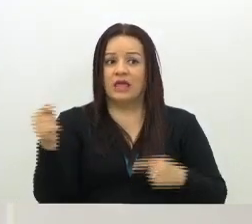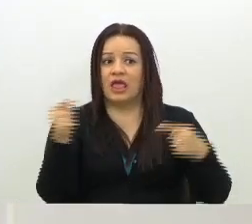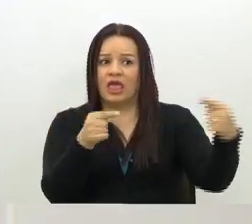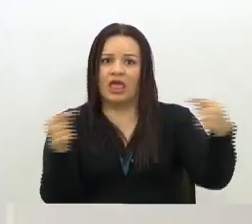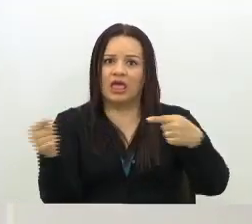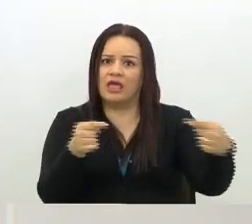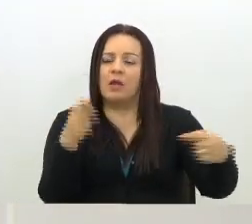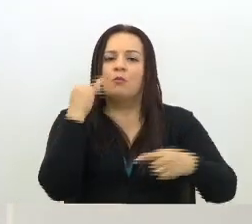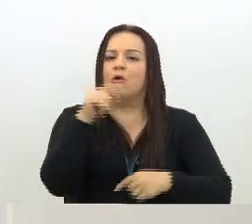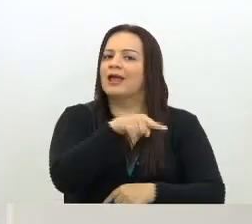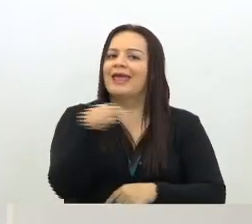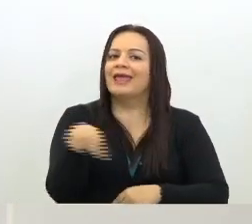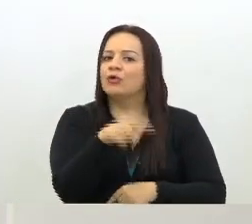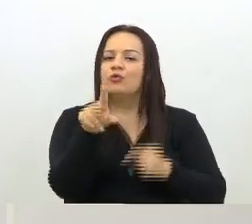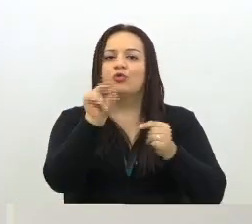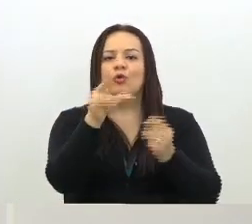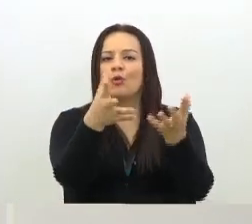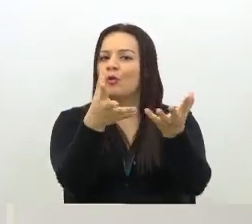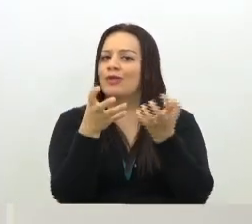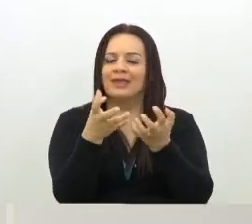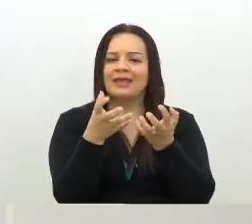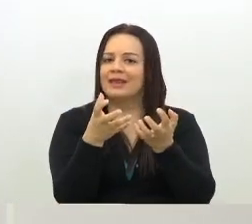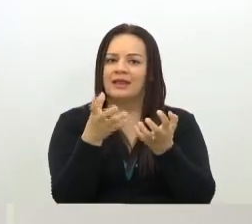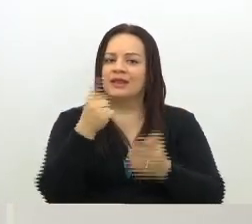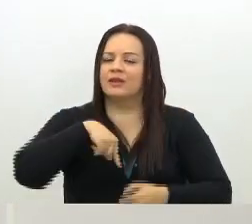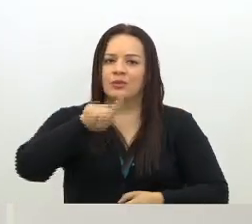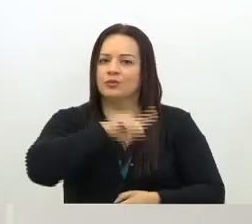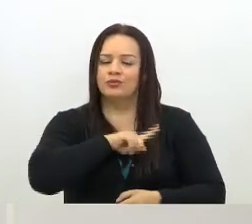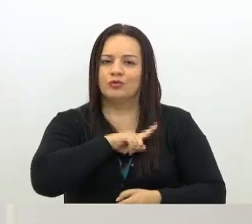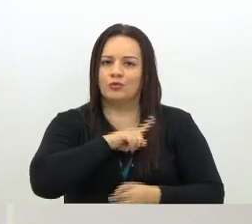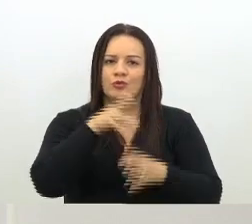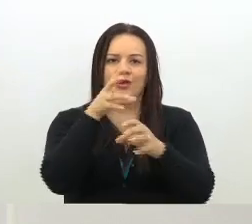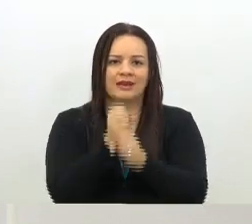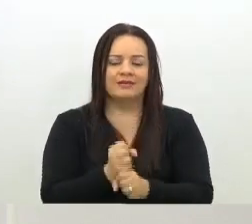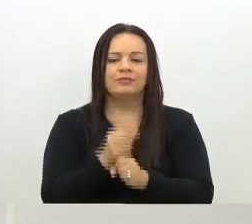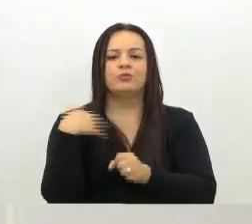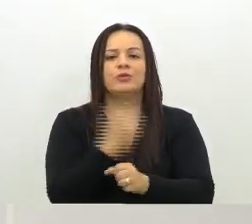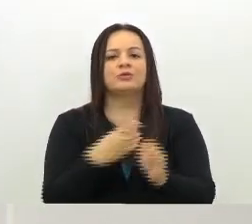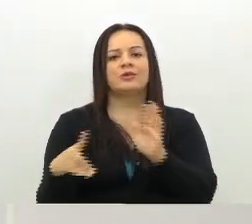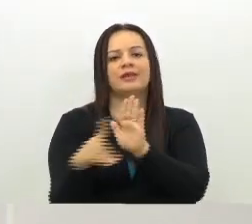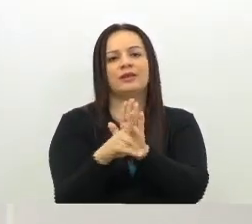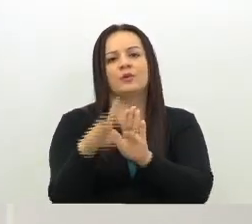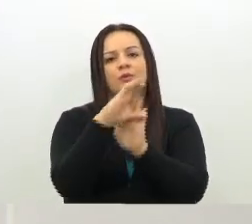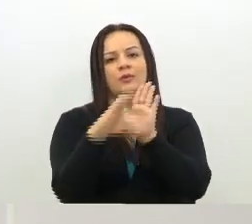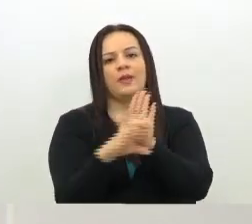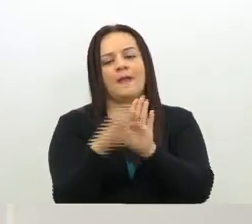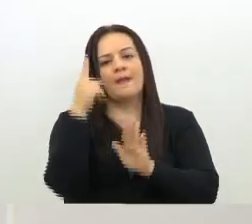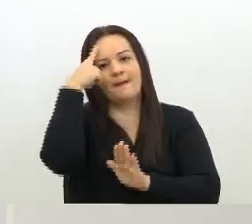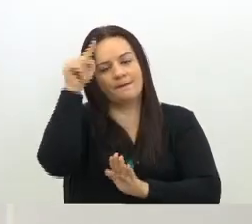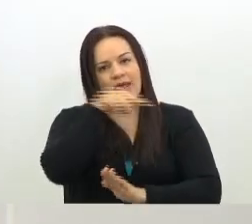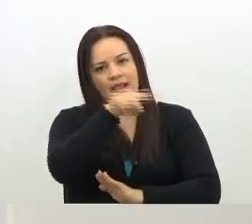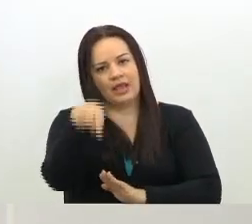no quieren que nosotros ejerzamos nuestro derecho constitucional a marcarles la cancha.